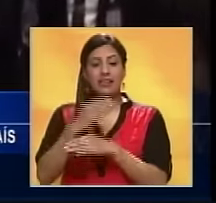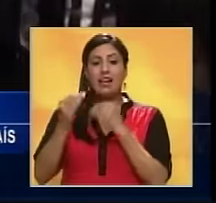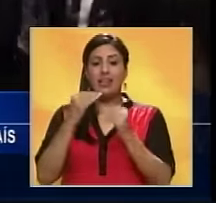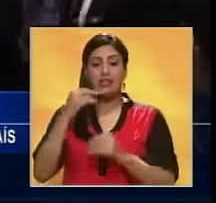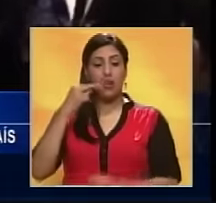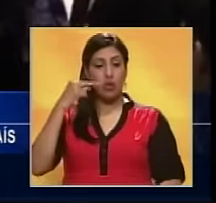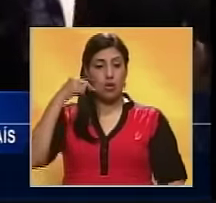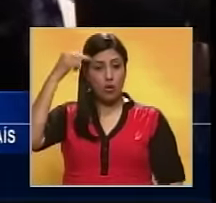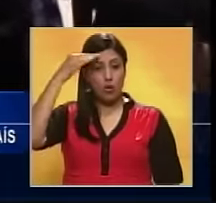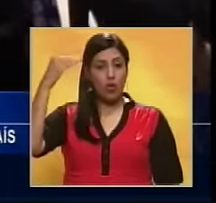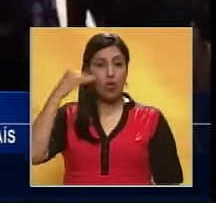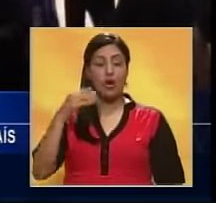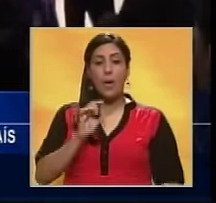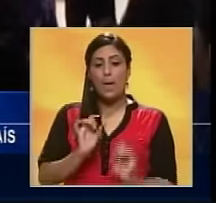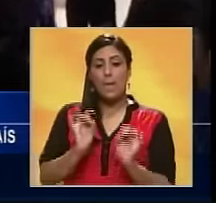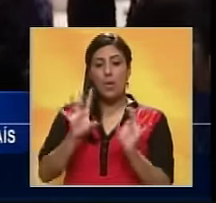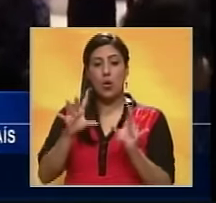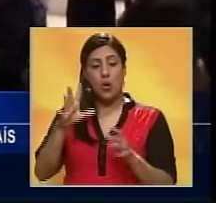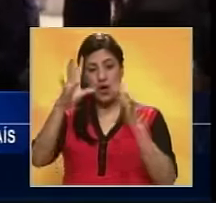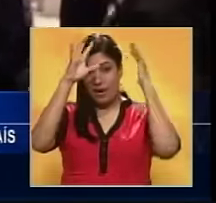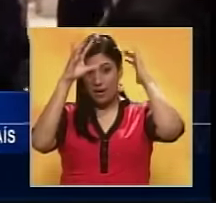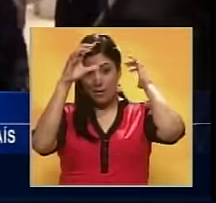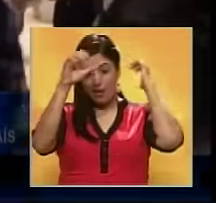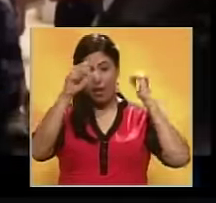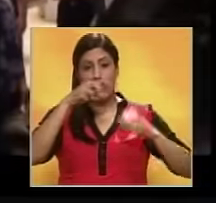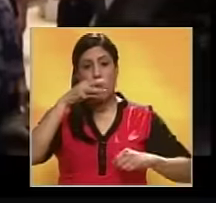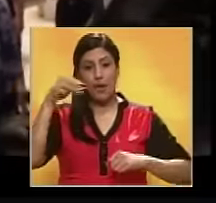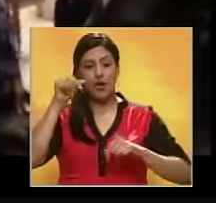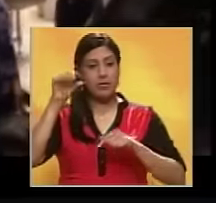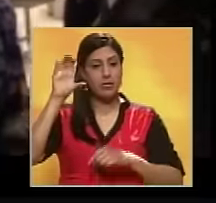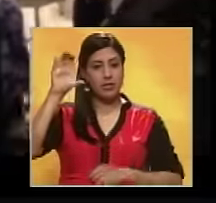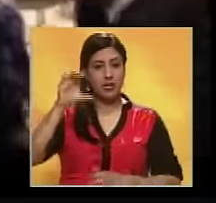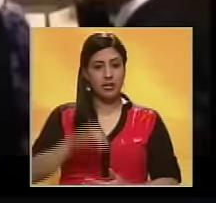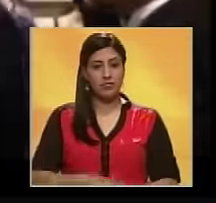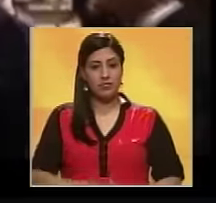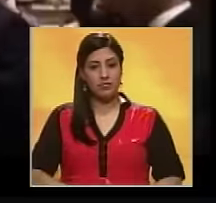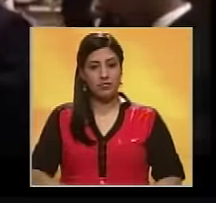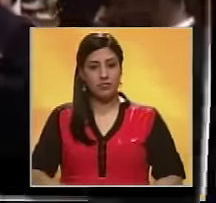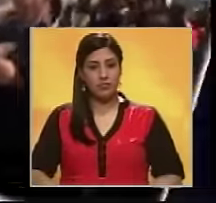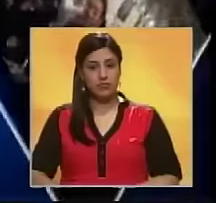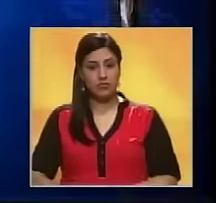acción, Norcorea anunció que expulsará al embajador de Malasia en su nación.